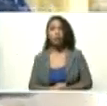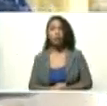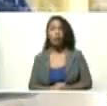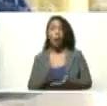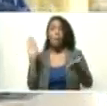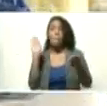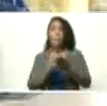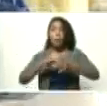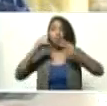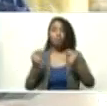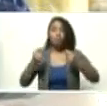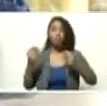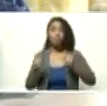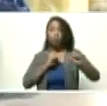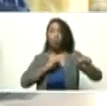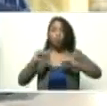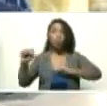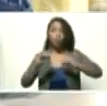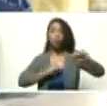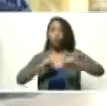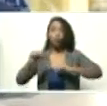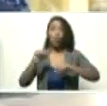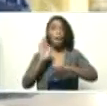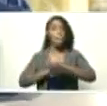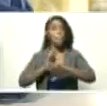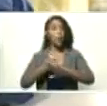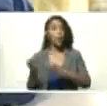Pongámonos las pilas. Porque o